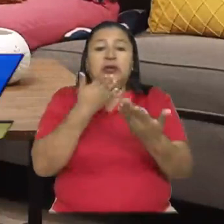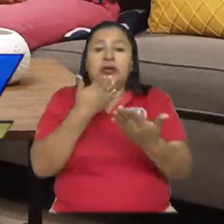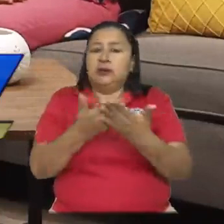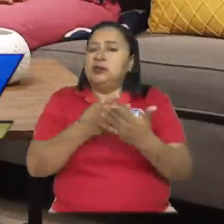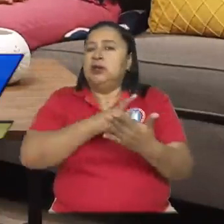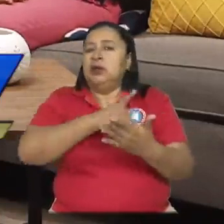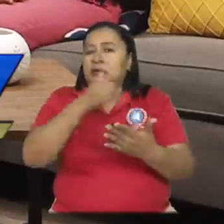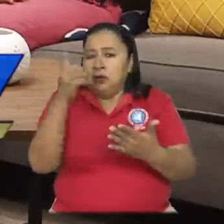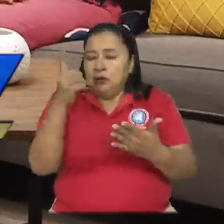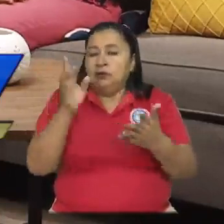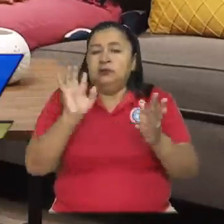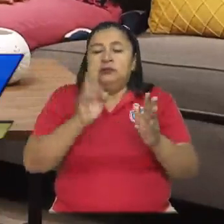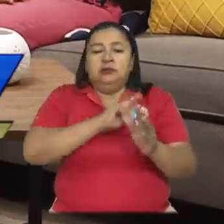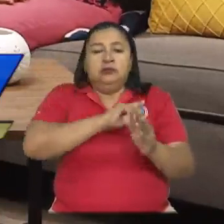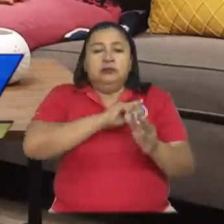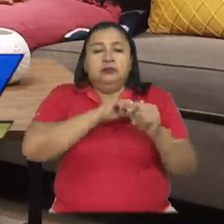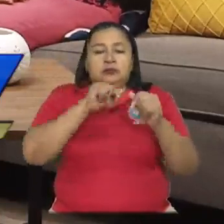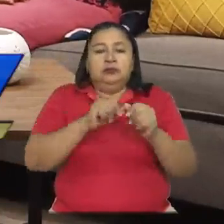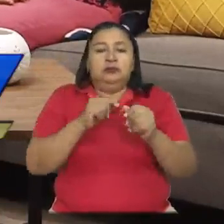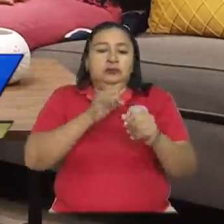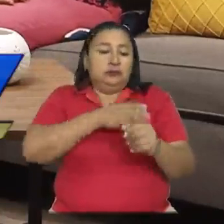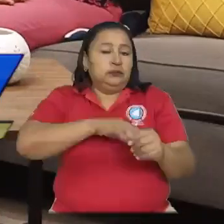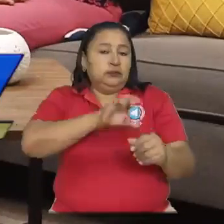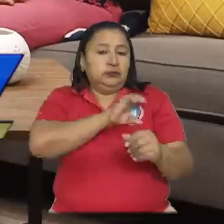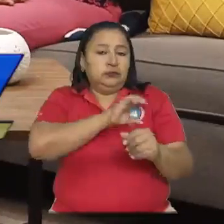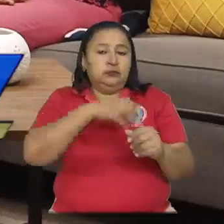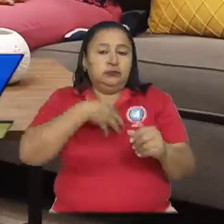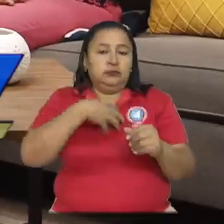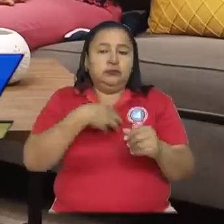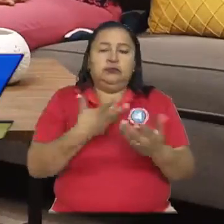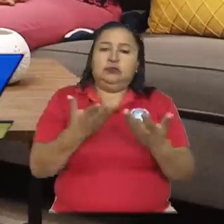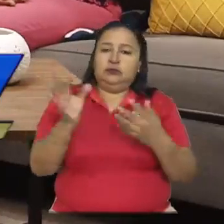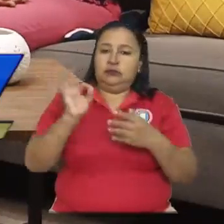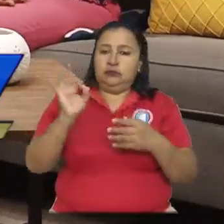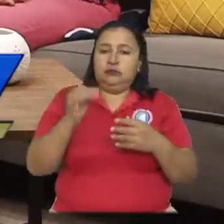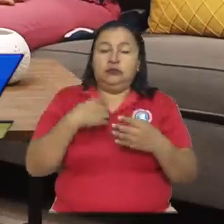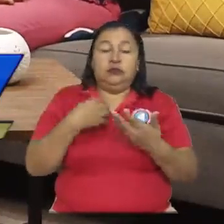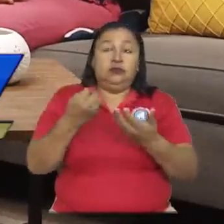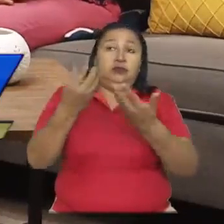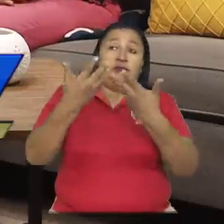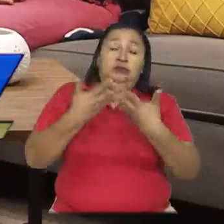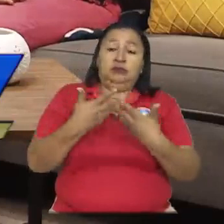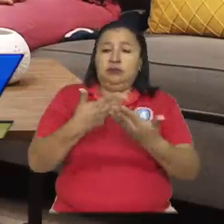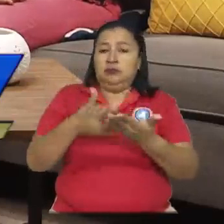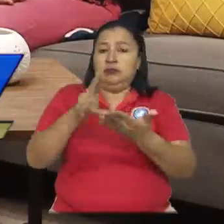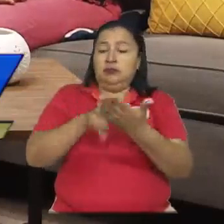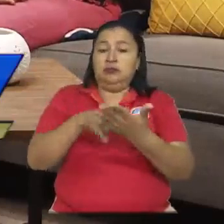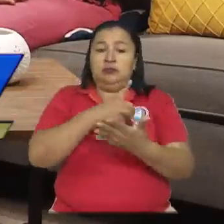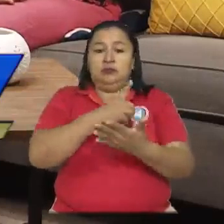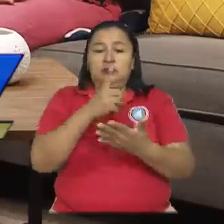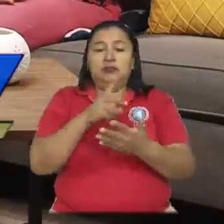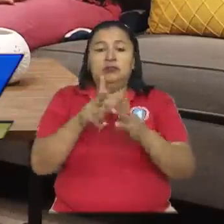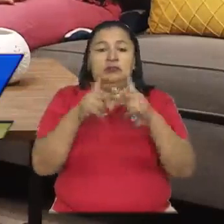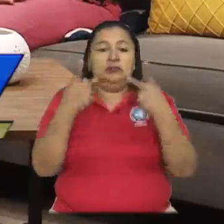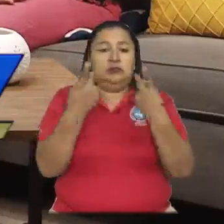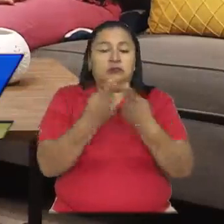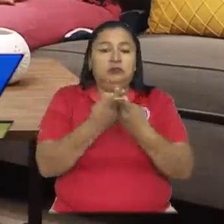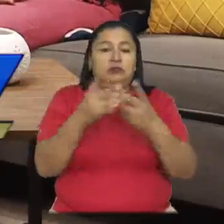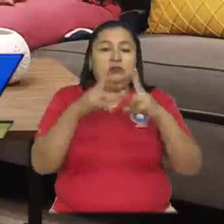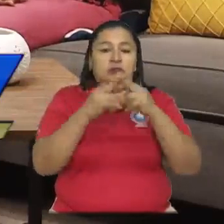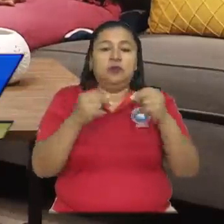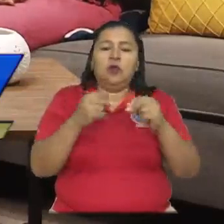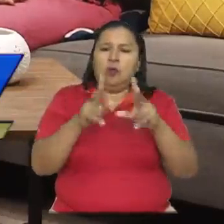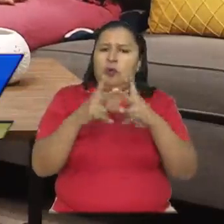tenemos esa característica, ese carisma y ese don, el pueblo nicaragüense, de ser un